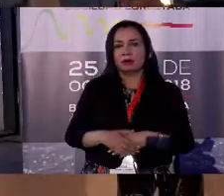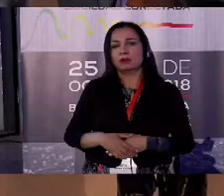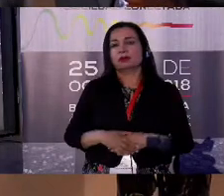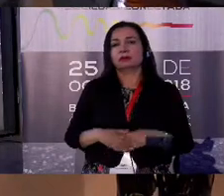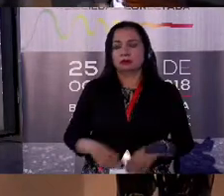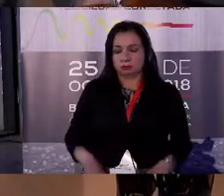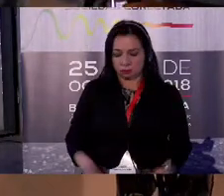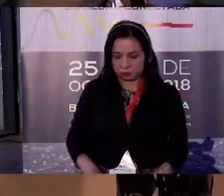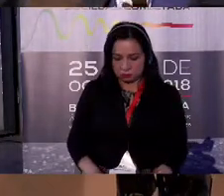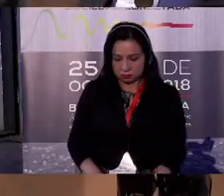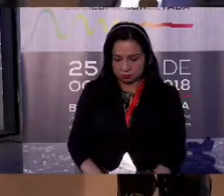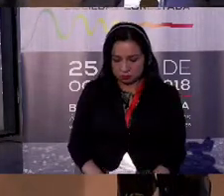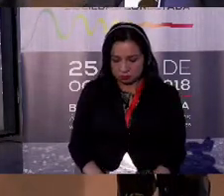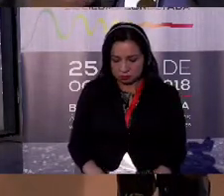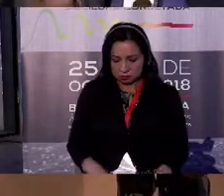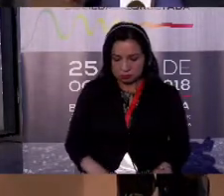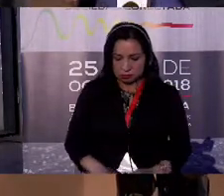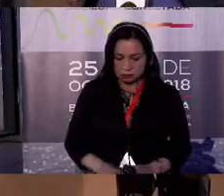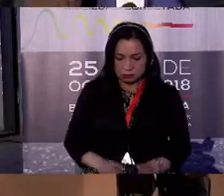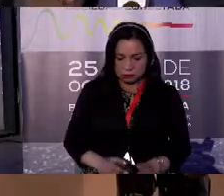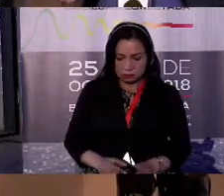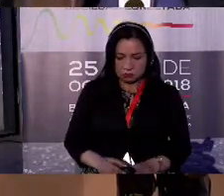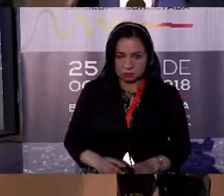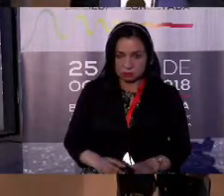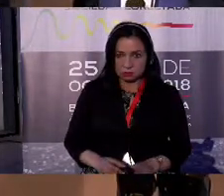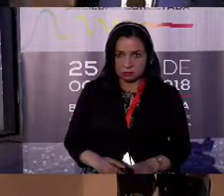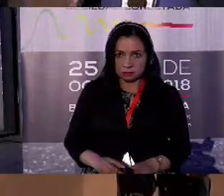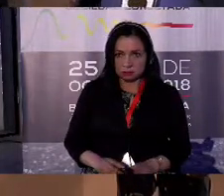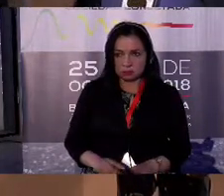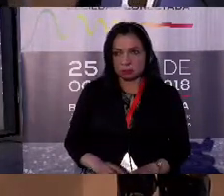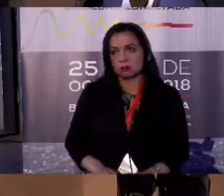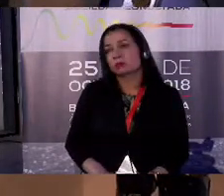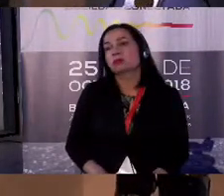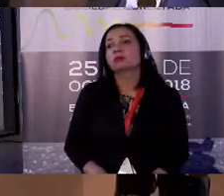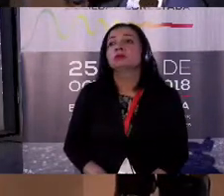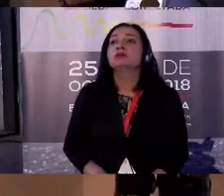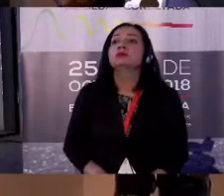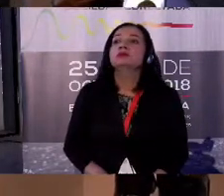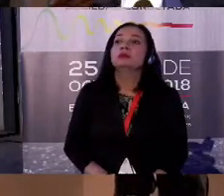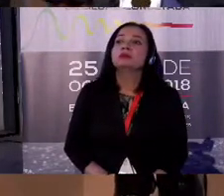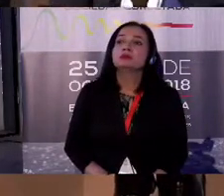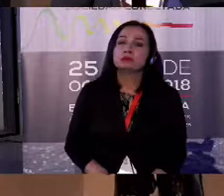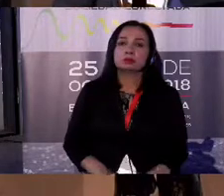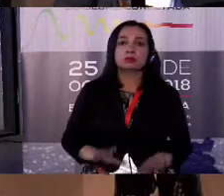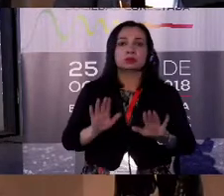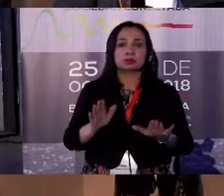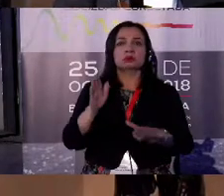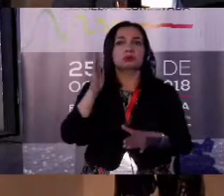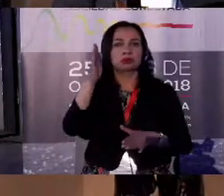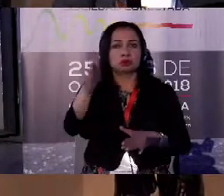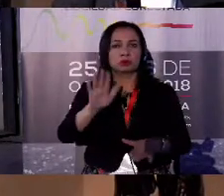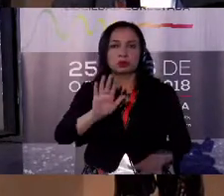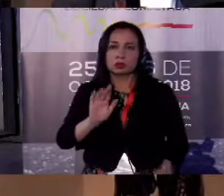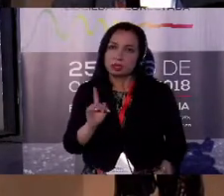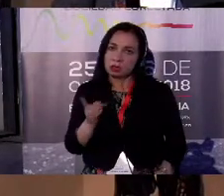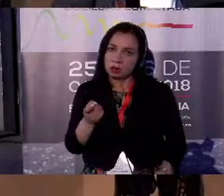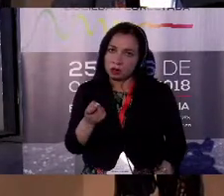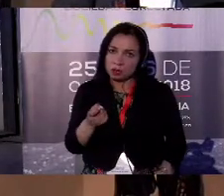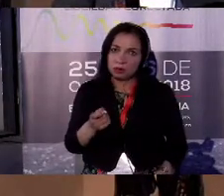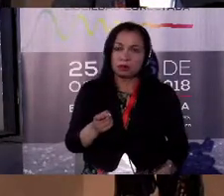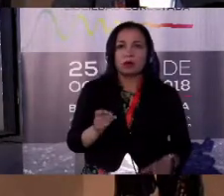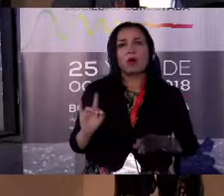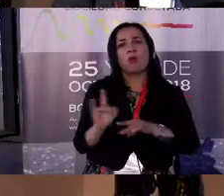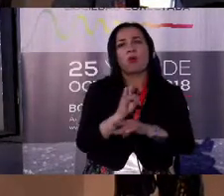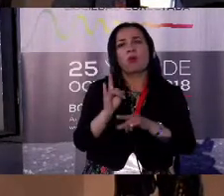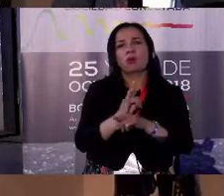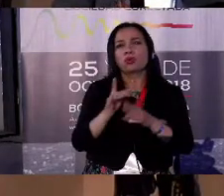in Mexico. So besides your view on the future of 5G and the spectrum band use in the U.S., what's your opinion